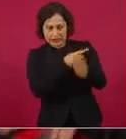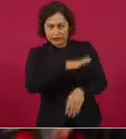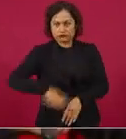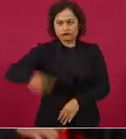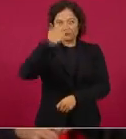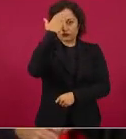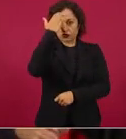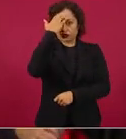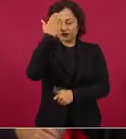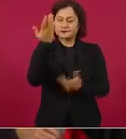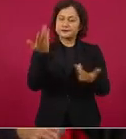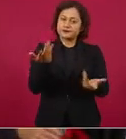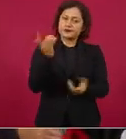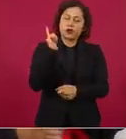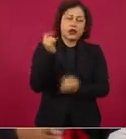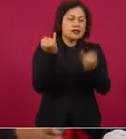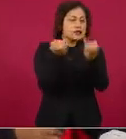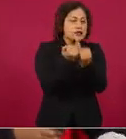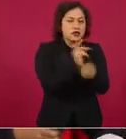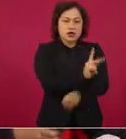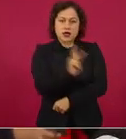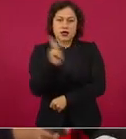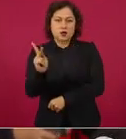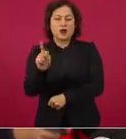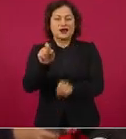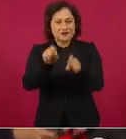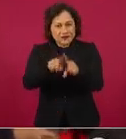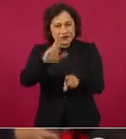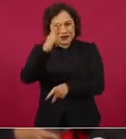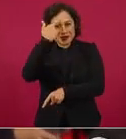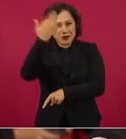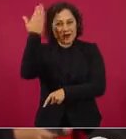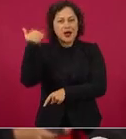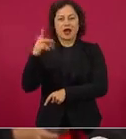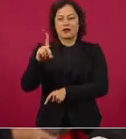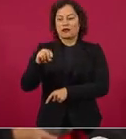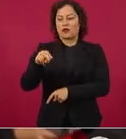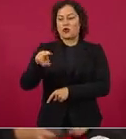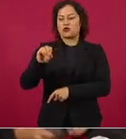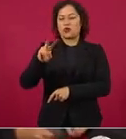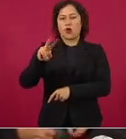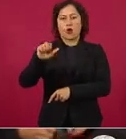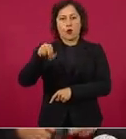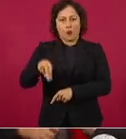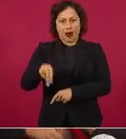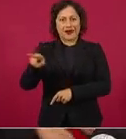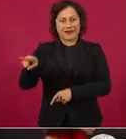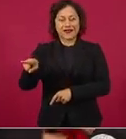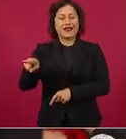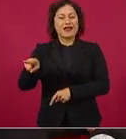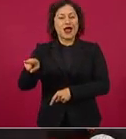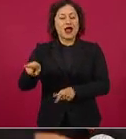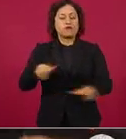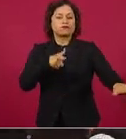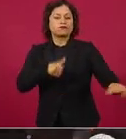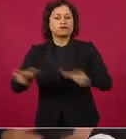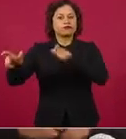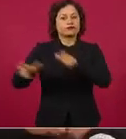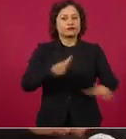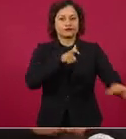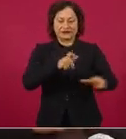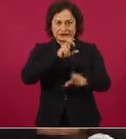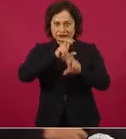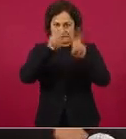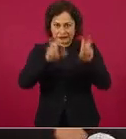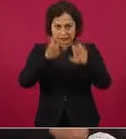algún momento, así como lo hicieron con Donovan, este chico de patinaje artístico que nos